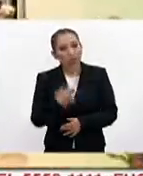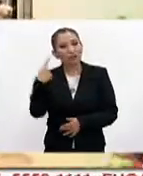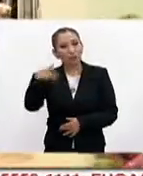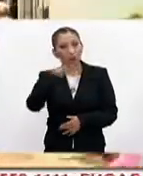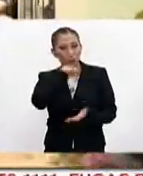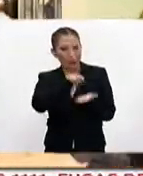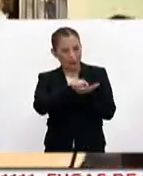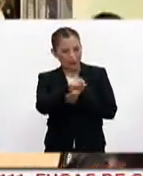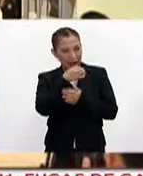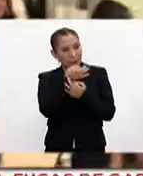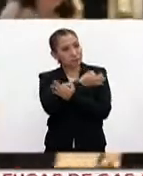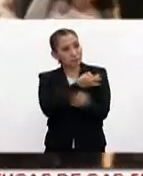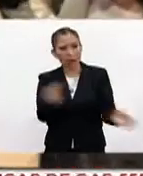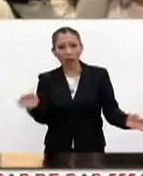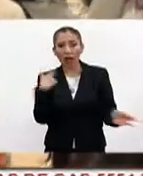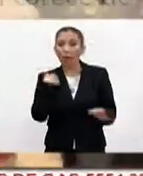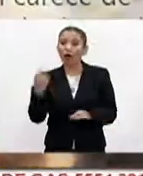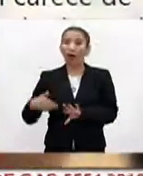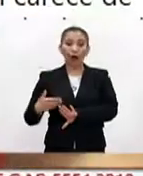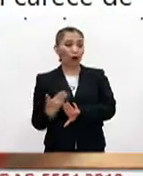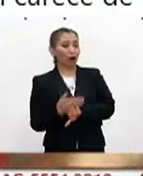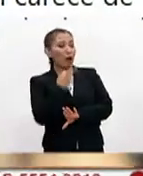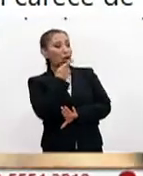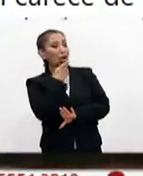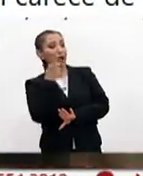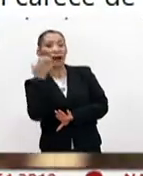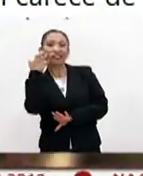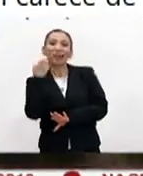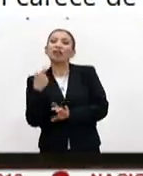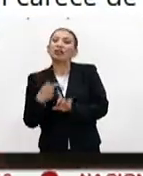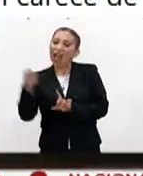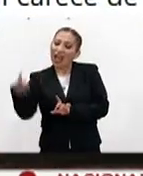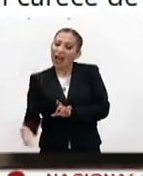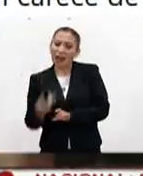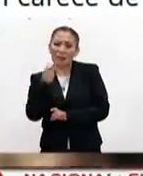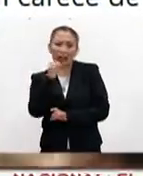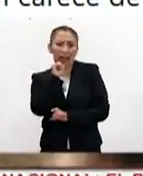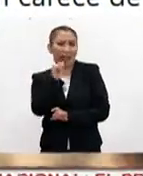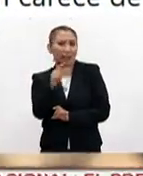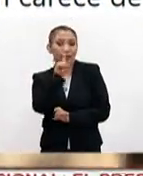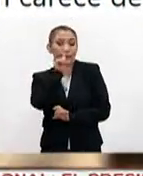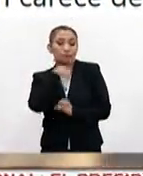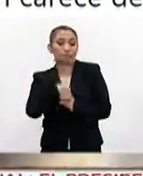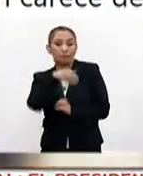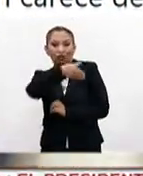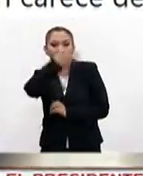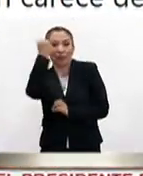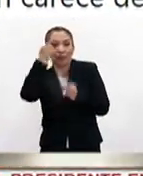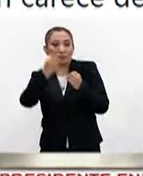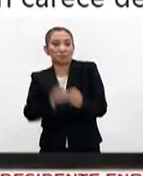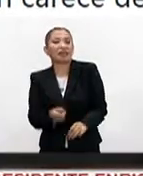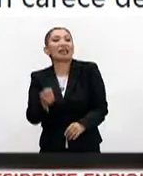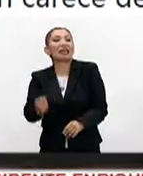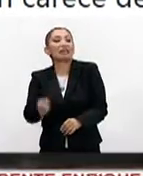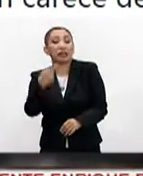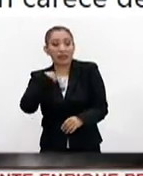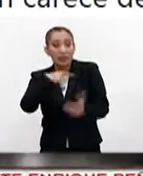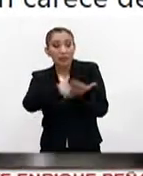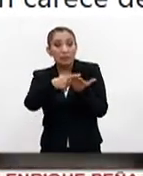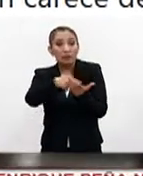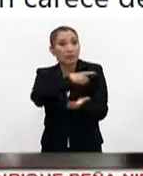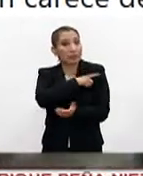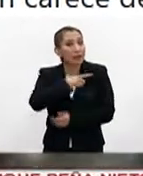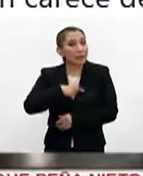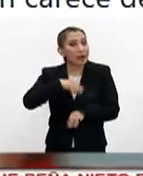de su Twitter afirmó que solo amenaza con soltar al tigre quien carece de argumentos y no sabe perder. También agregó que el debate debería